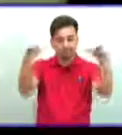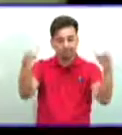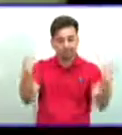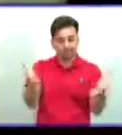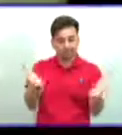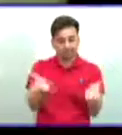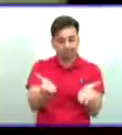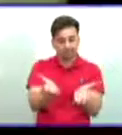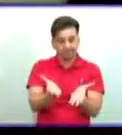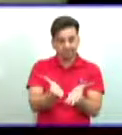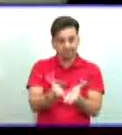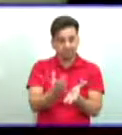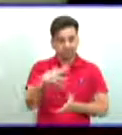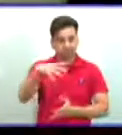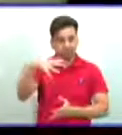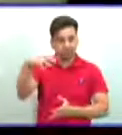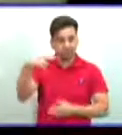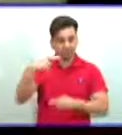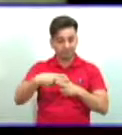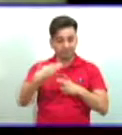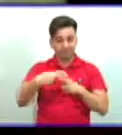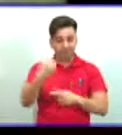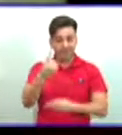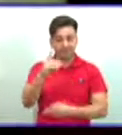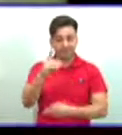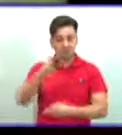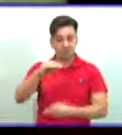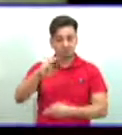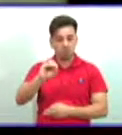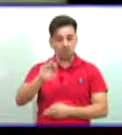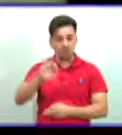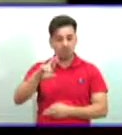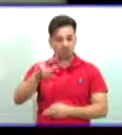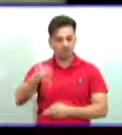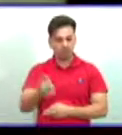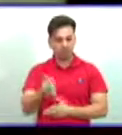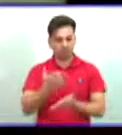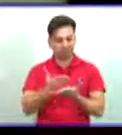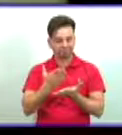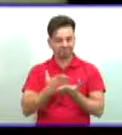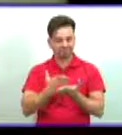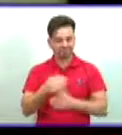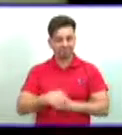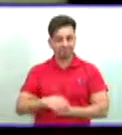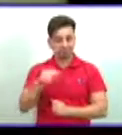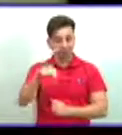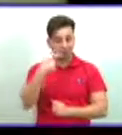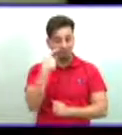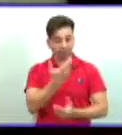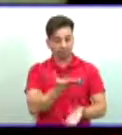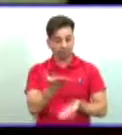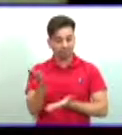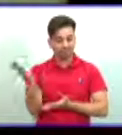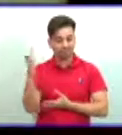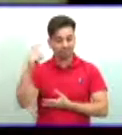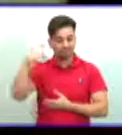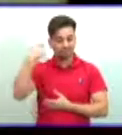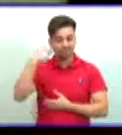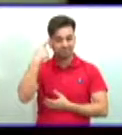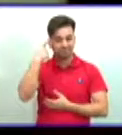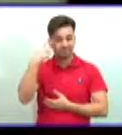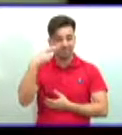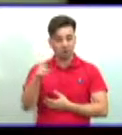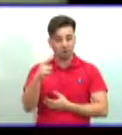que hemos estudiado durante todo este tiempo. Vamos a comenzar entonces con un material audiovisual que nos recuerda